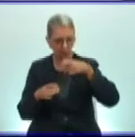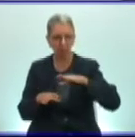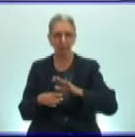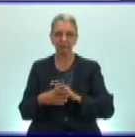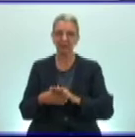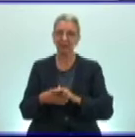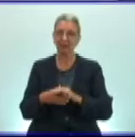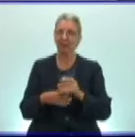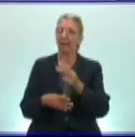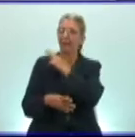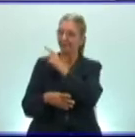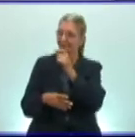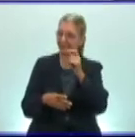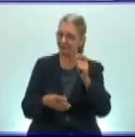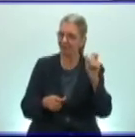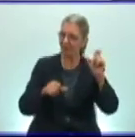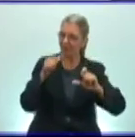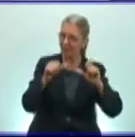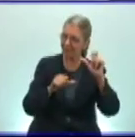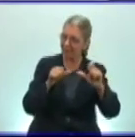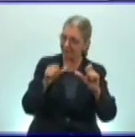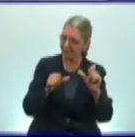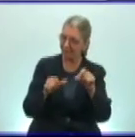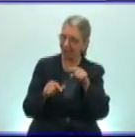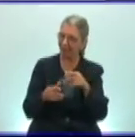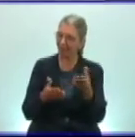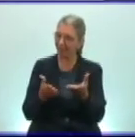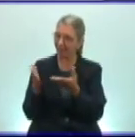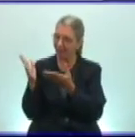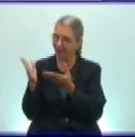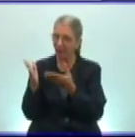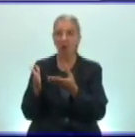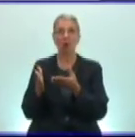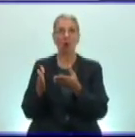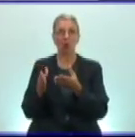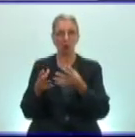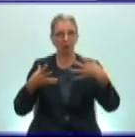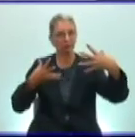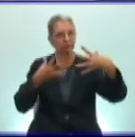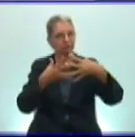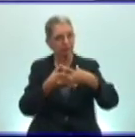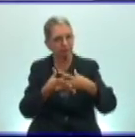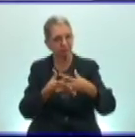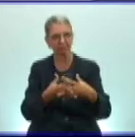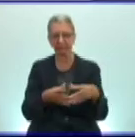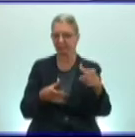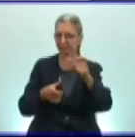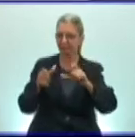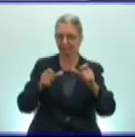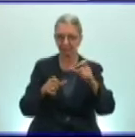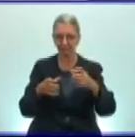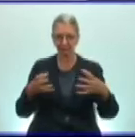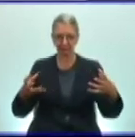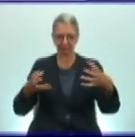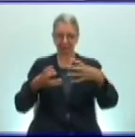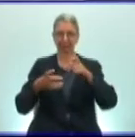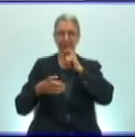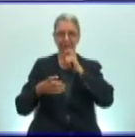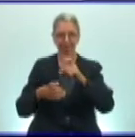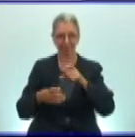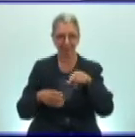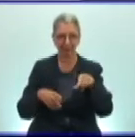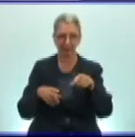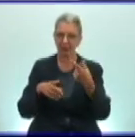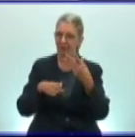profesor de química en Zúrich, recibió el Nobel por su trabajo sobre la teoría de coordinación de los compuestos complejos. Dio una forma diferente a la